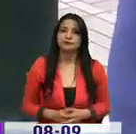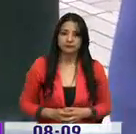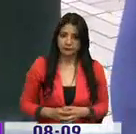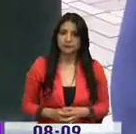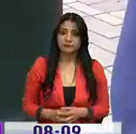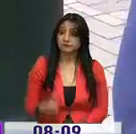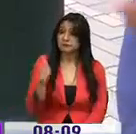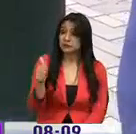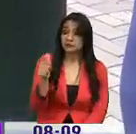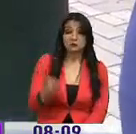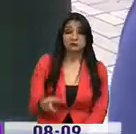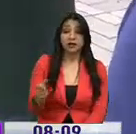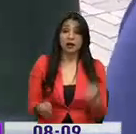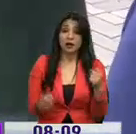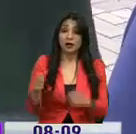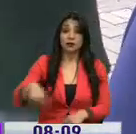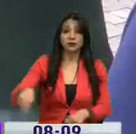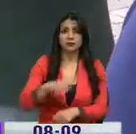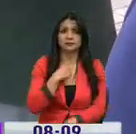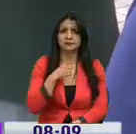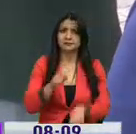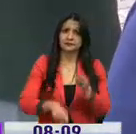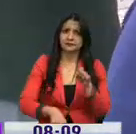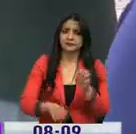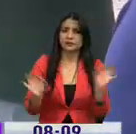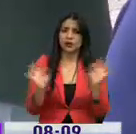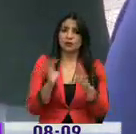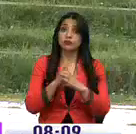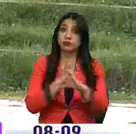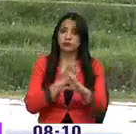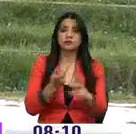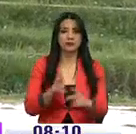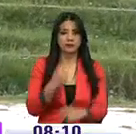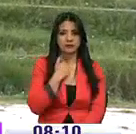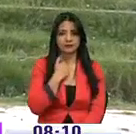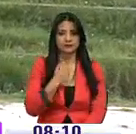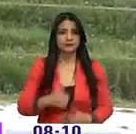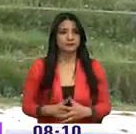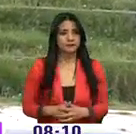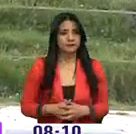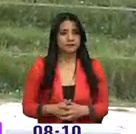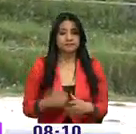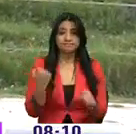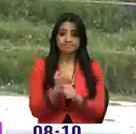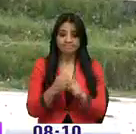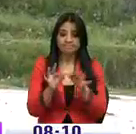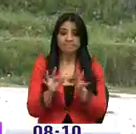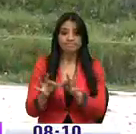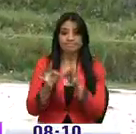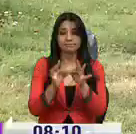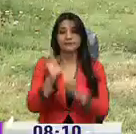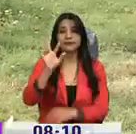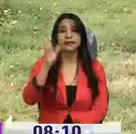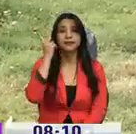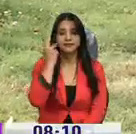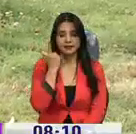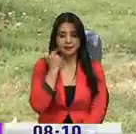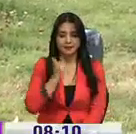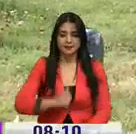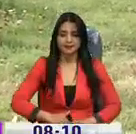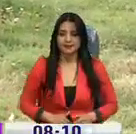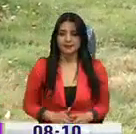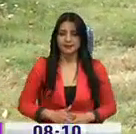para los mismos carros de este sector, para los buses. Los trabajos de mantenimiento durarán 3 días. En Quito